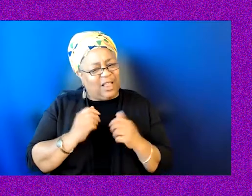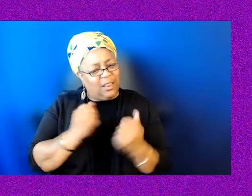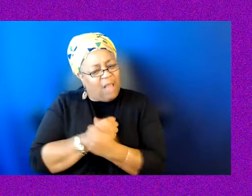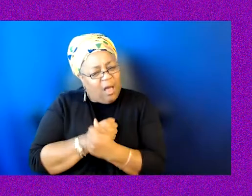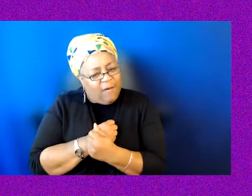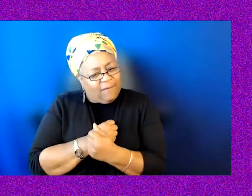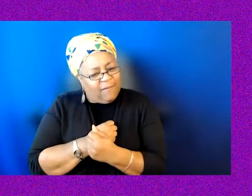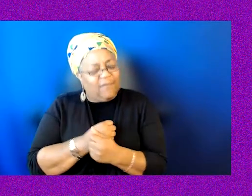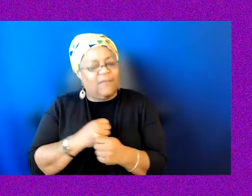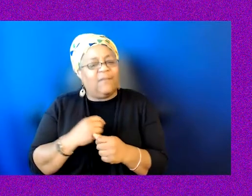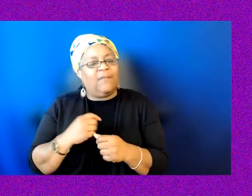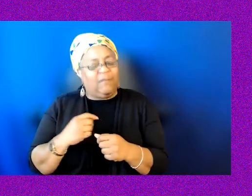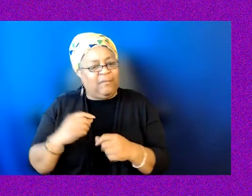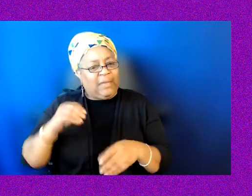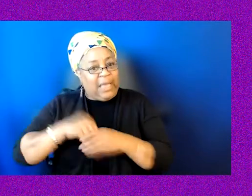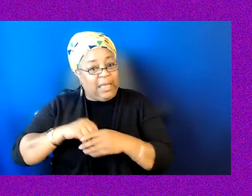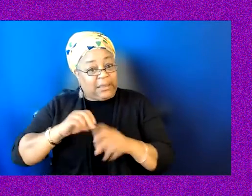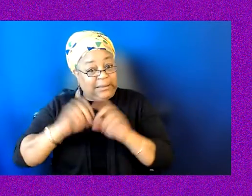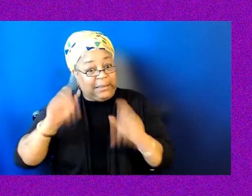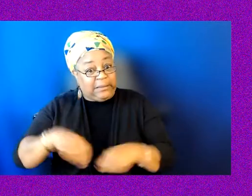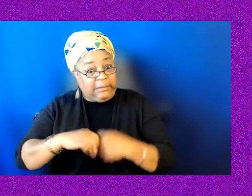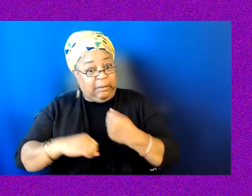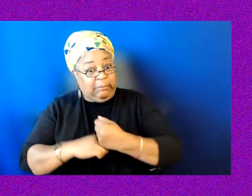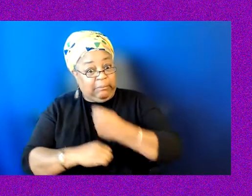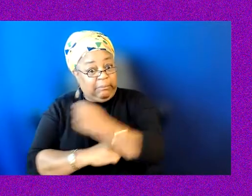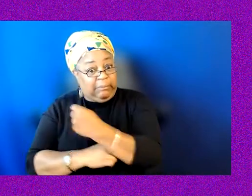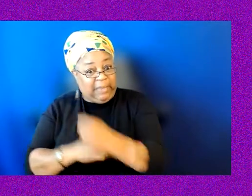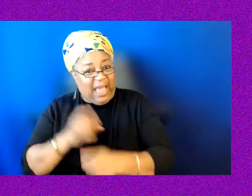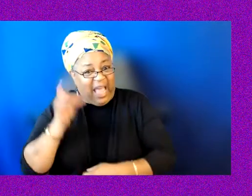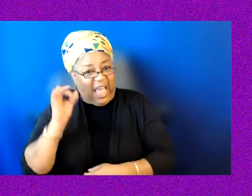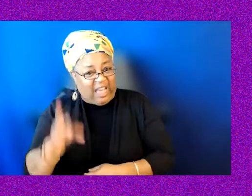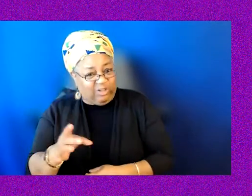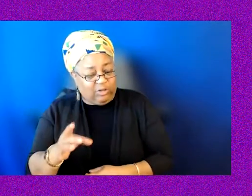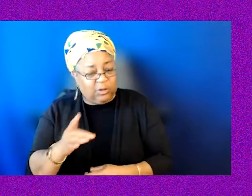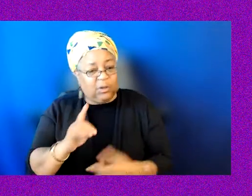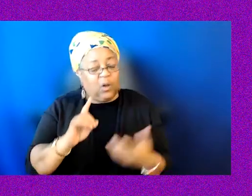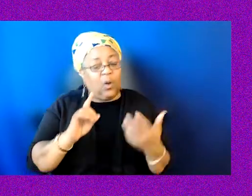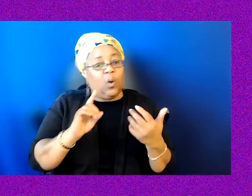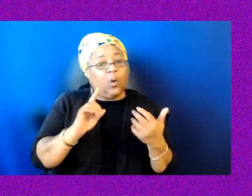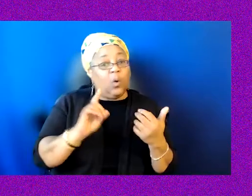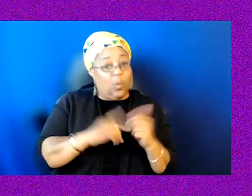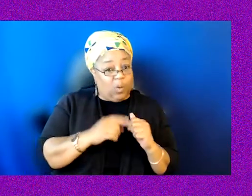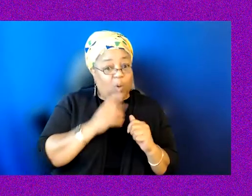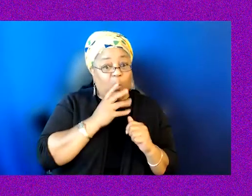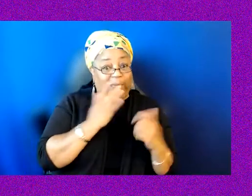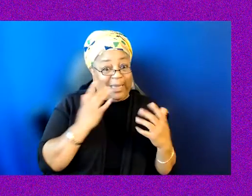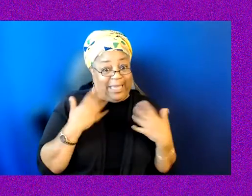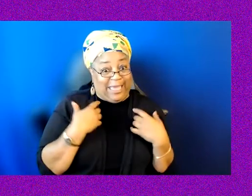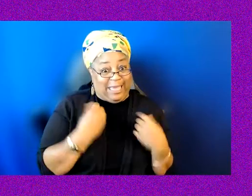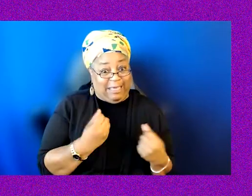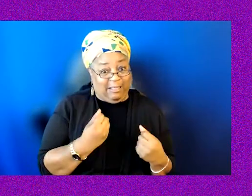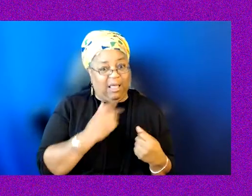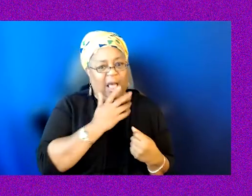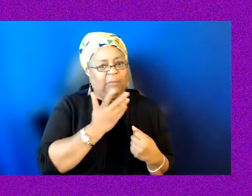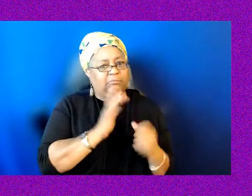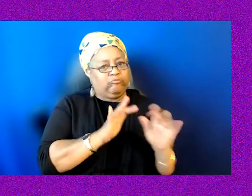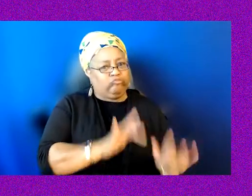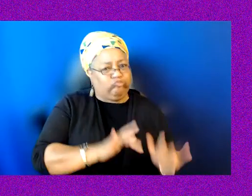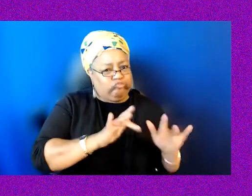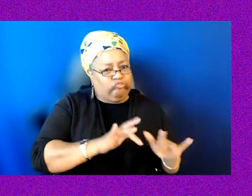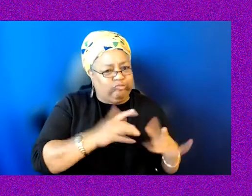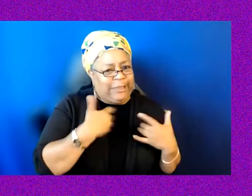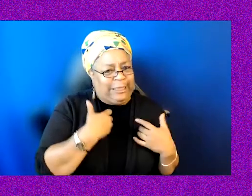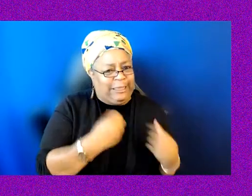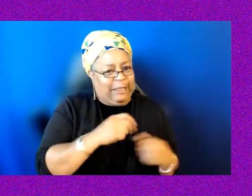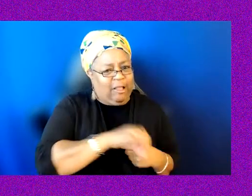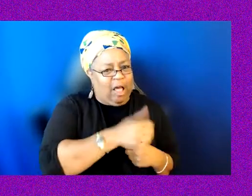en un sistema con la fundación de odio, cada vez que hacemos espacio para acomodar nuestra sanación y la sanación de la siguiente persona, ahí es donde